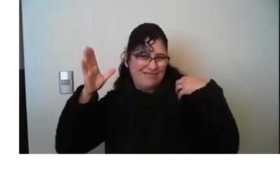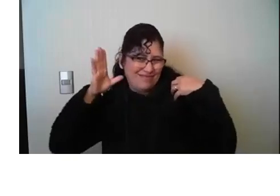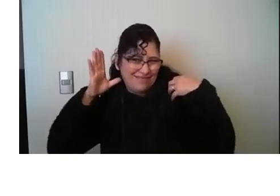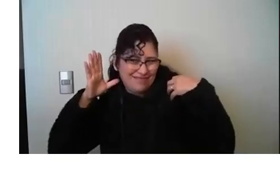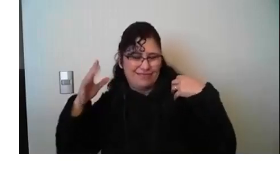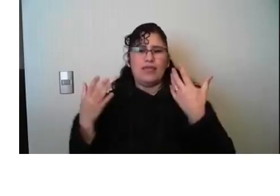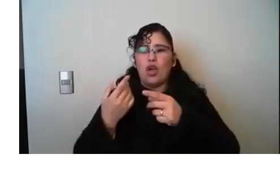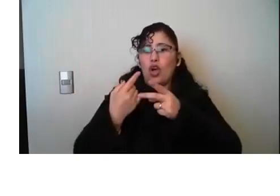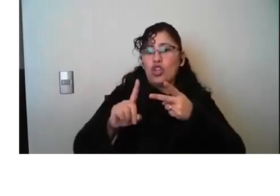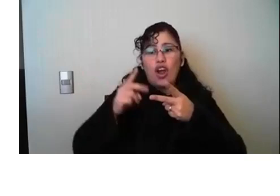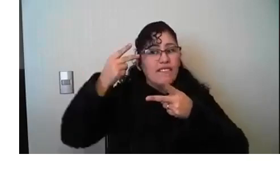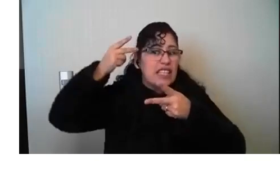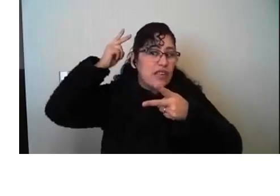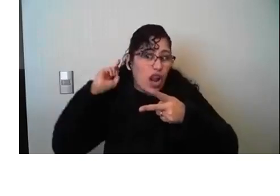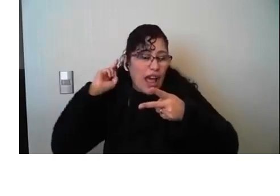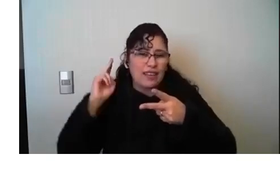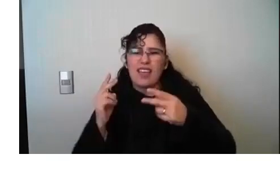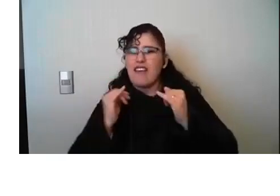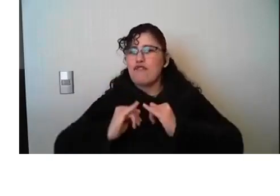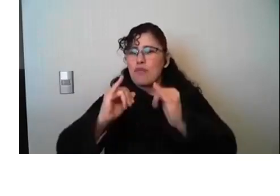información propioceptiva.